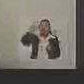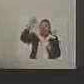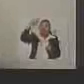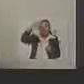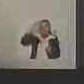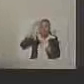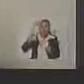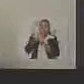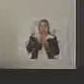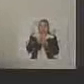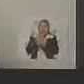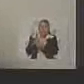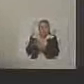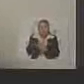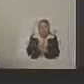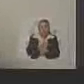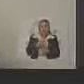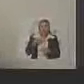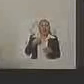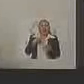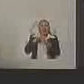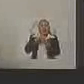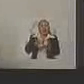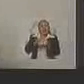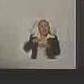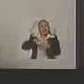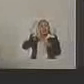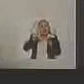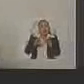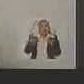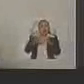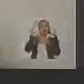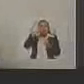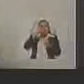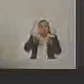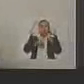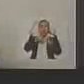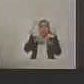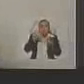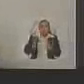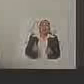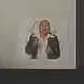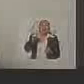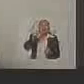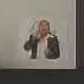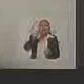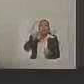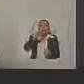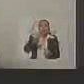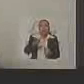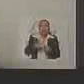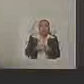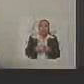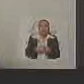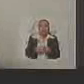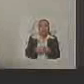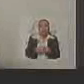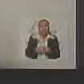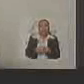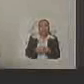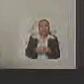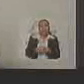el deporte, en el arte. Dar ese espacio a todos los vecinos para que puedan ir y relajarse con sus